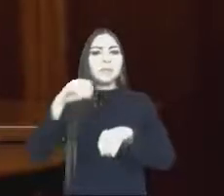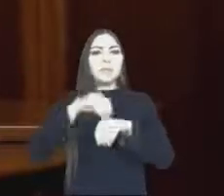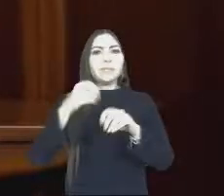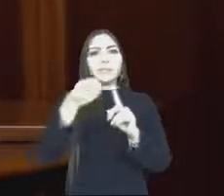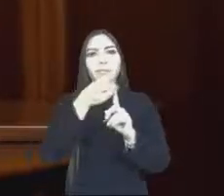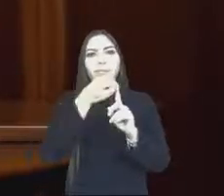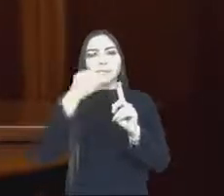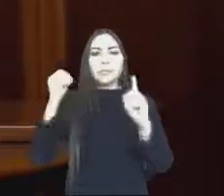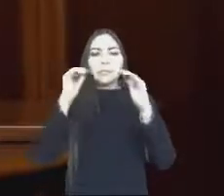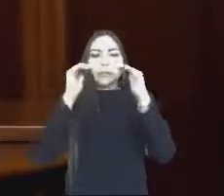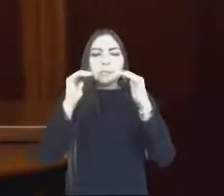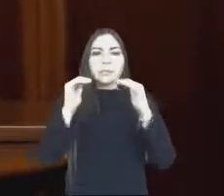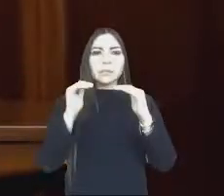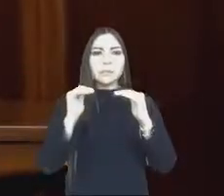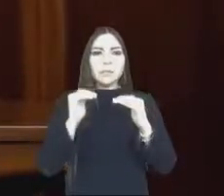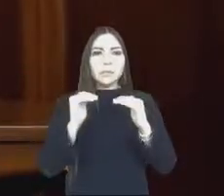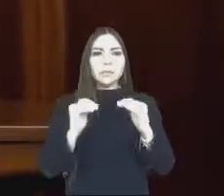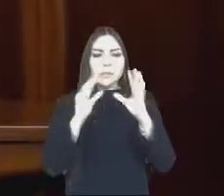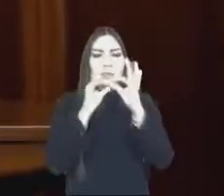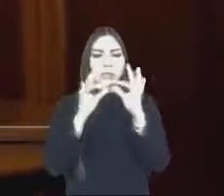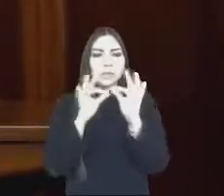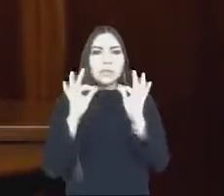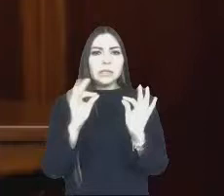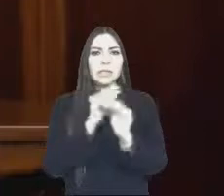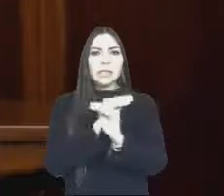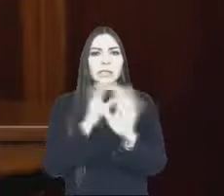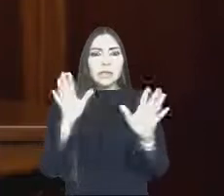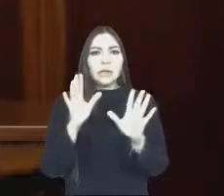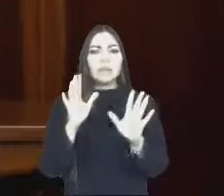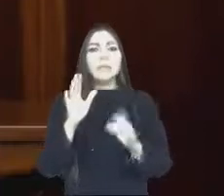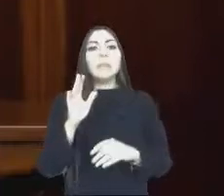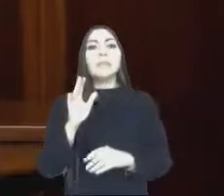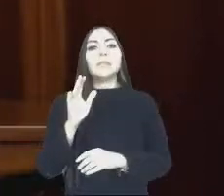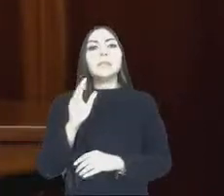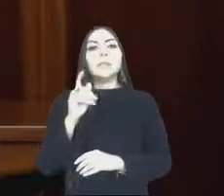enunciativa, mas no limitativa, las dimensiones,